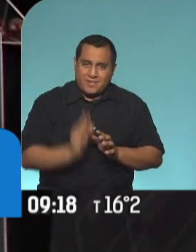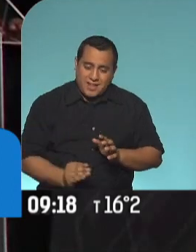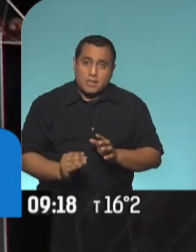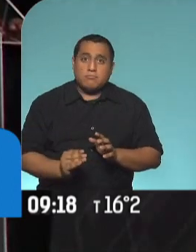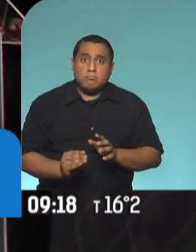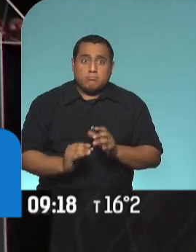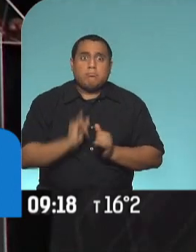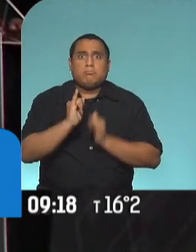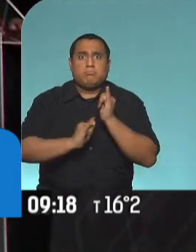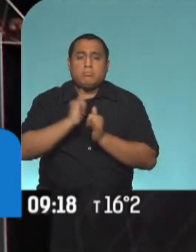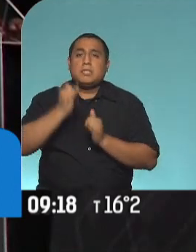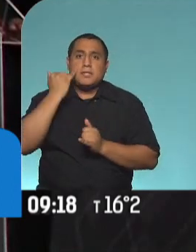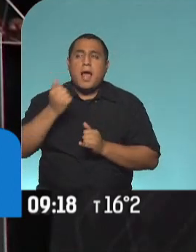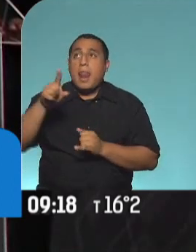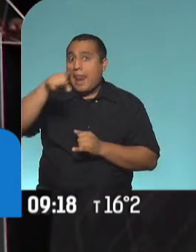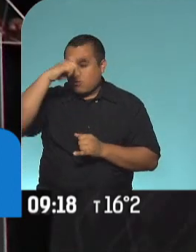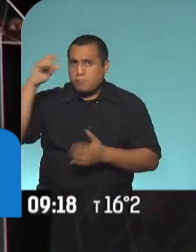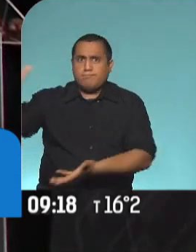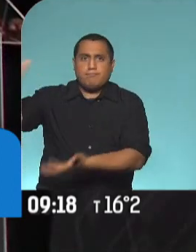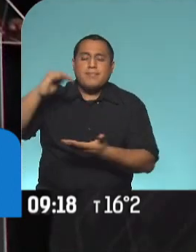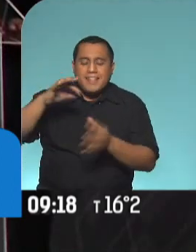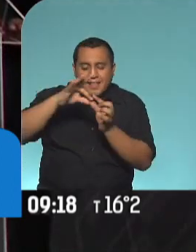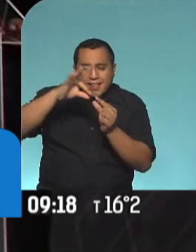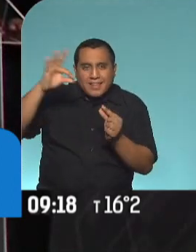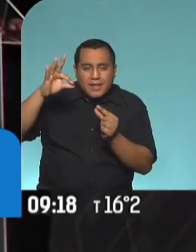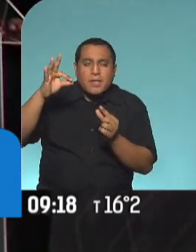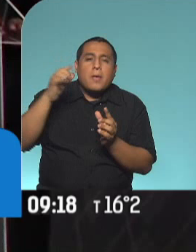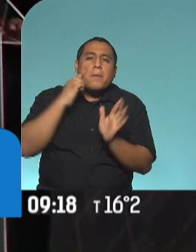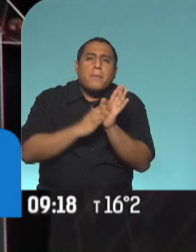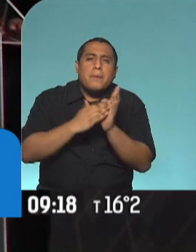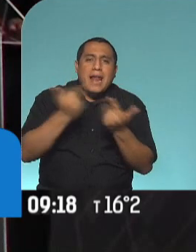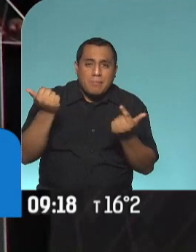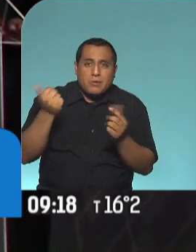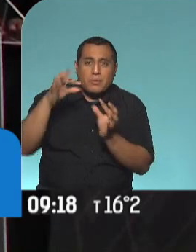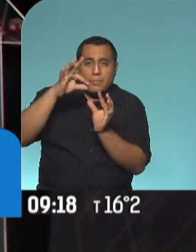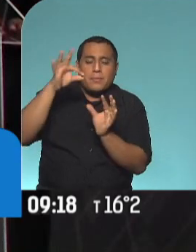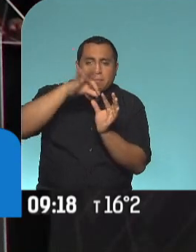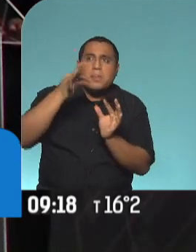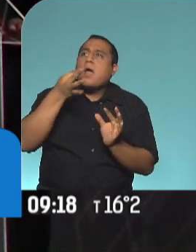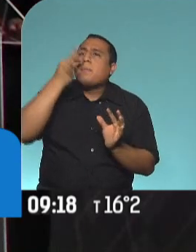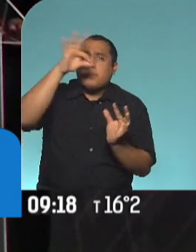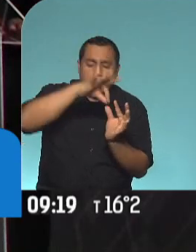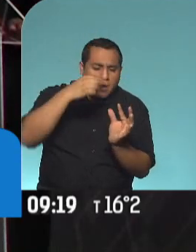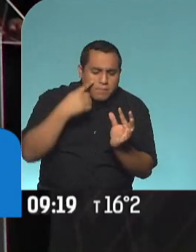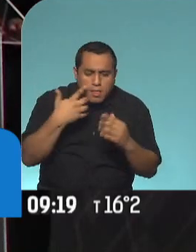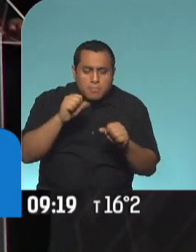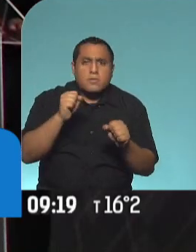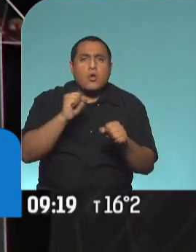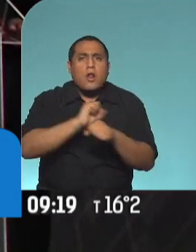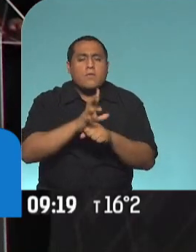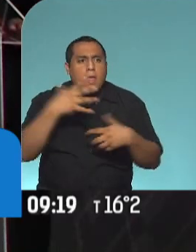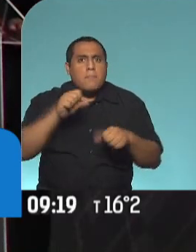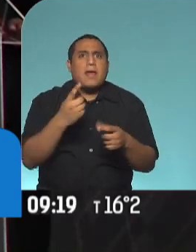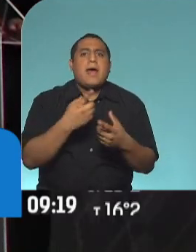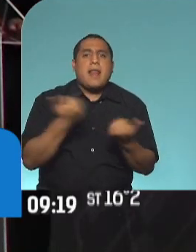habían recibido de parte de la Nación los test de antígenos, que son test rápidos, que nos permiten acelerar los tiempos de confirmación de casos, de rastreo de